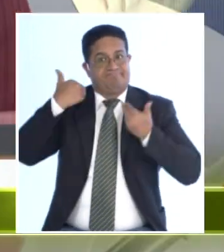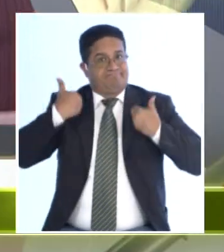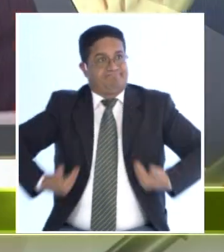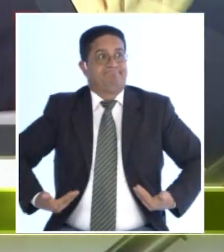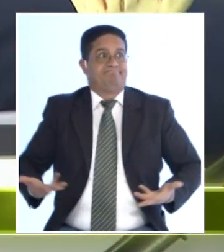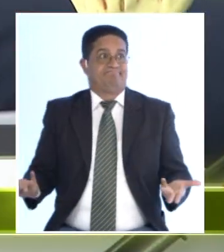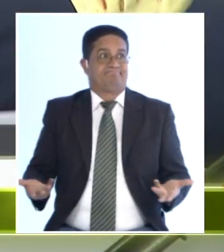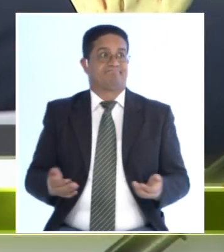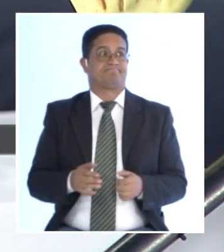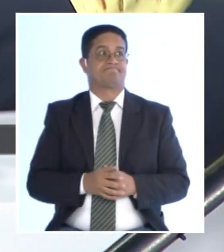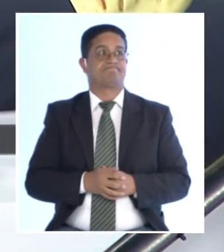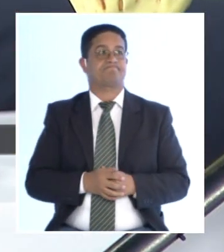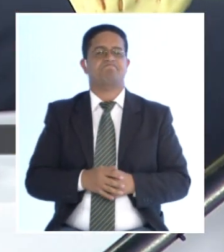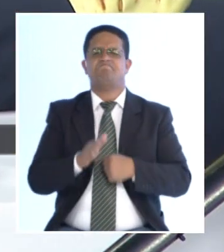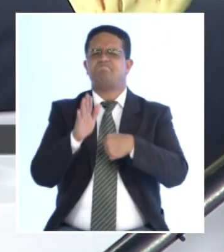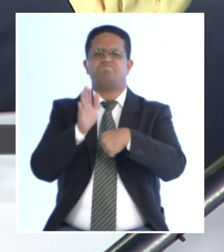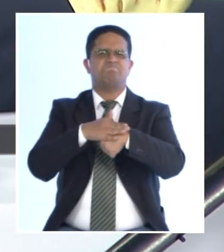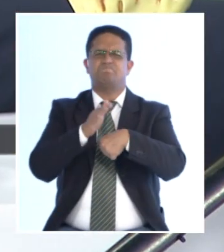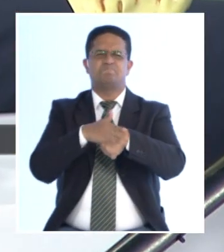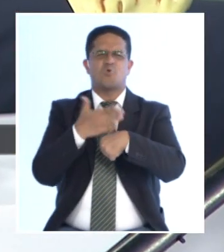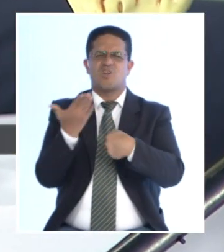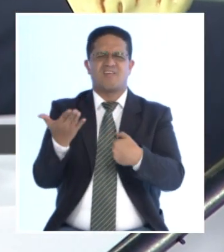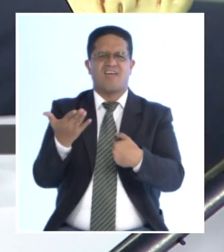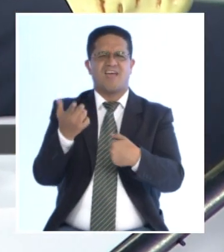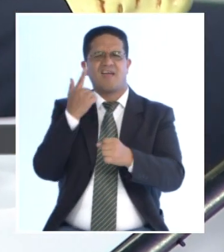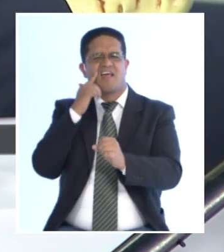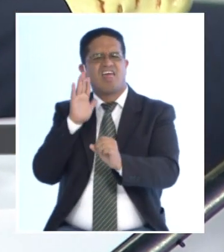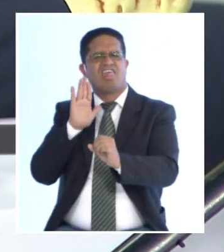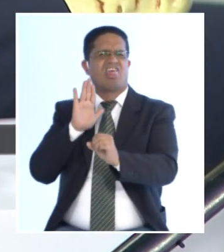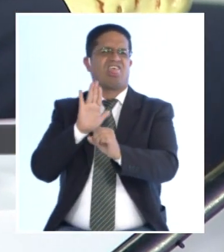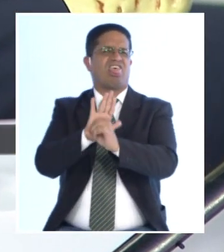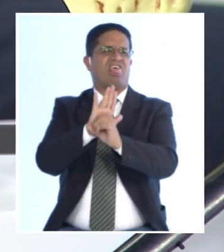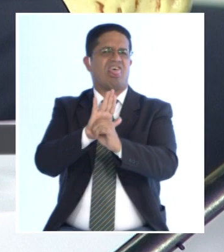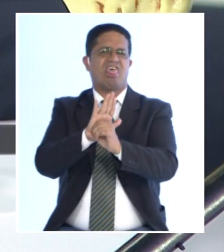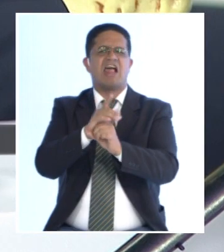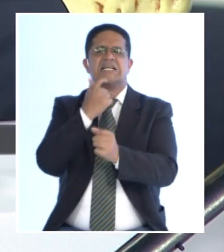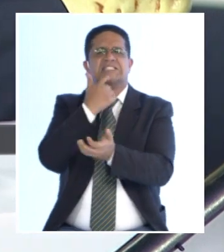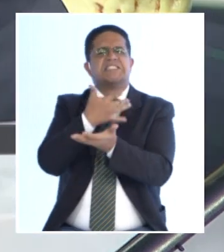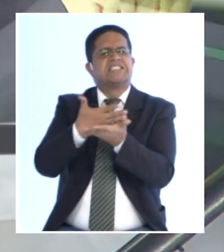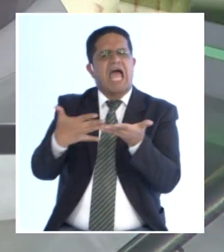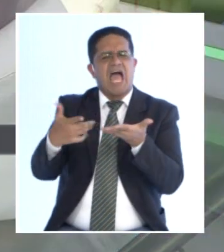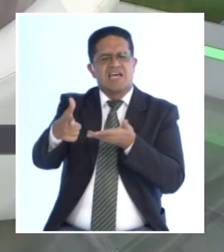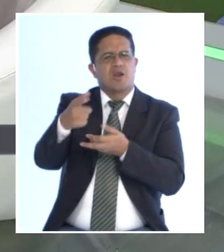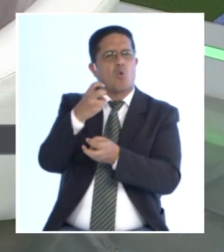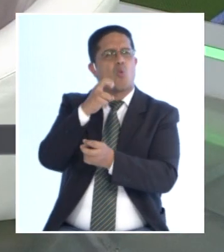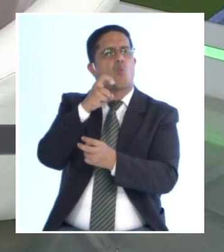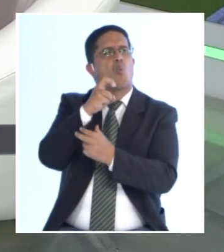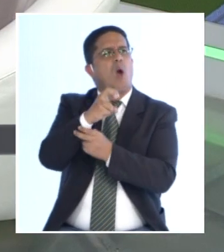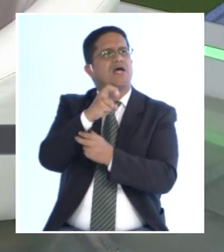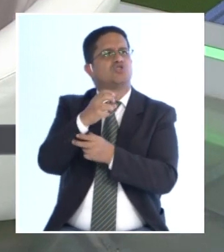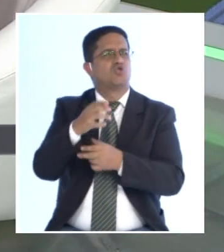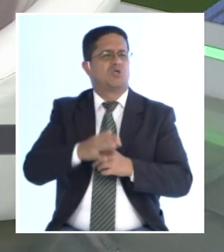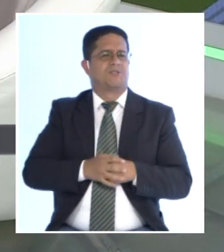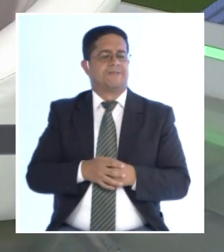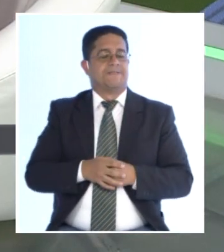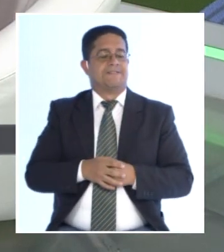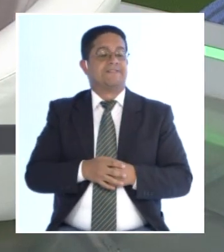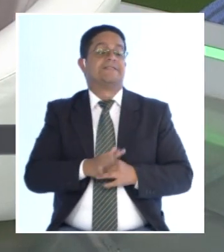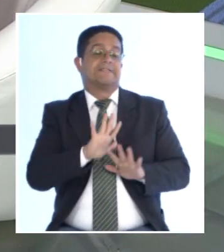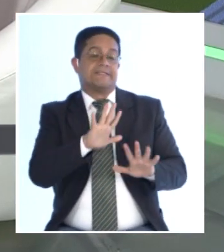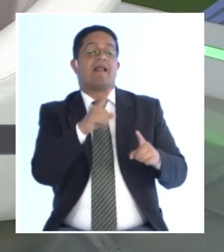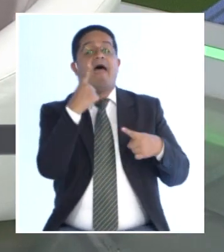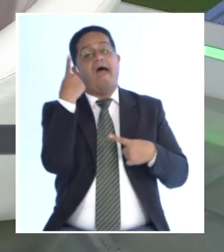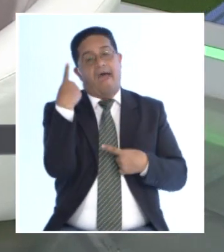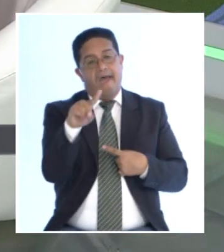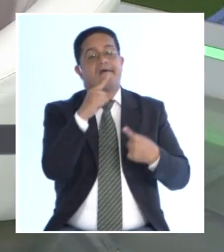general. Porque deja de llegar la sangre a estos huesos. Sí, hay muchas razones